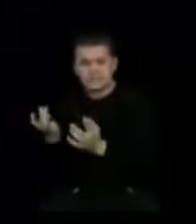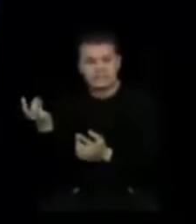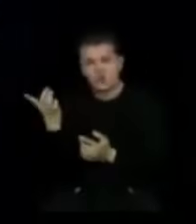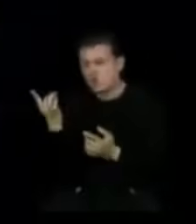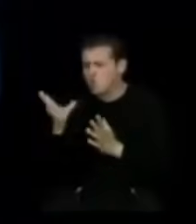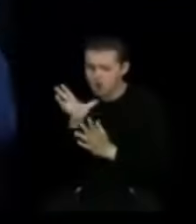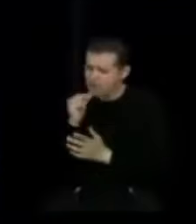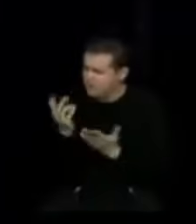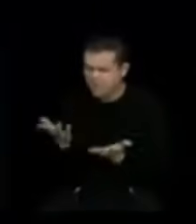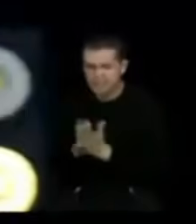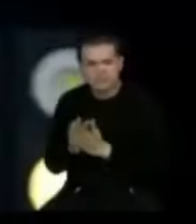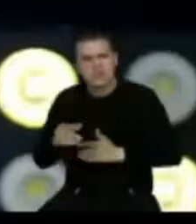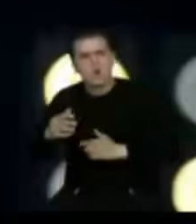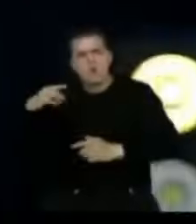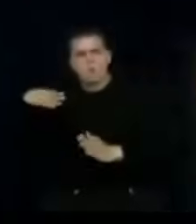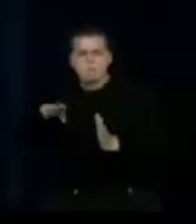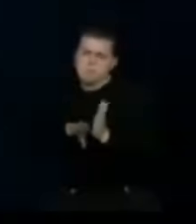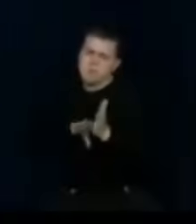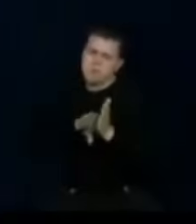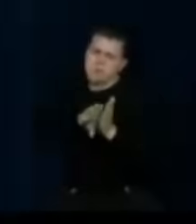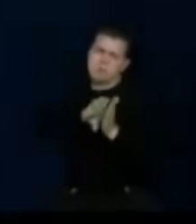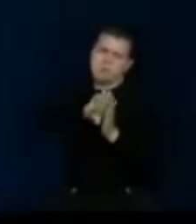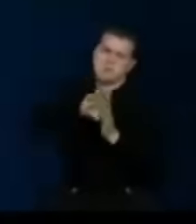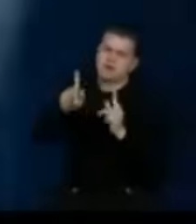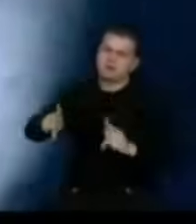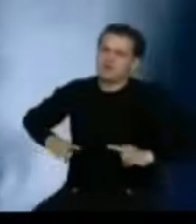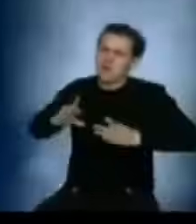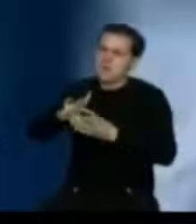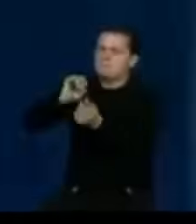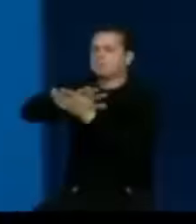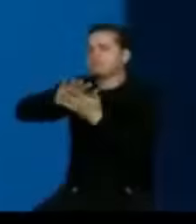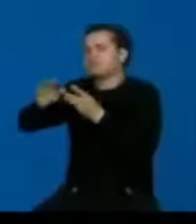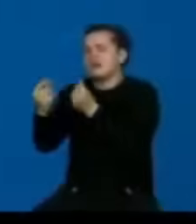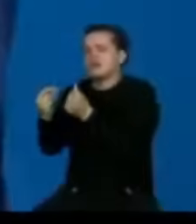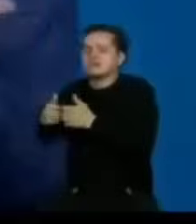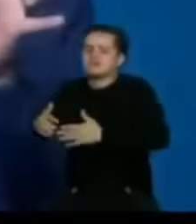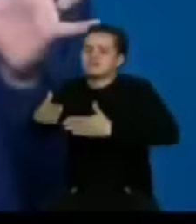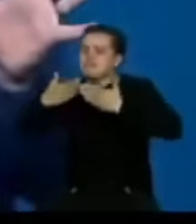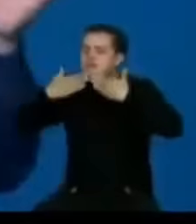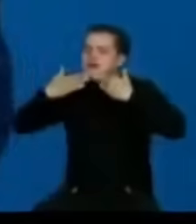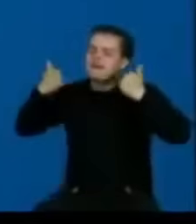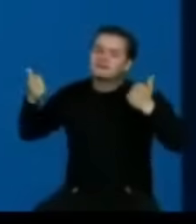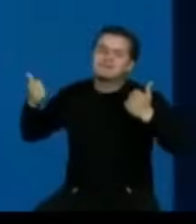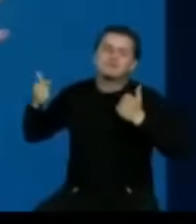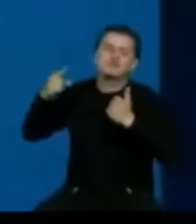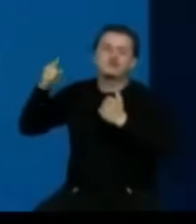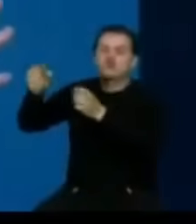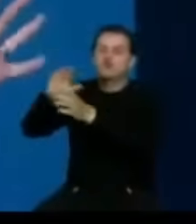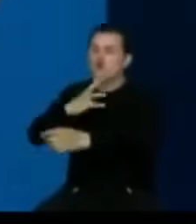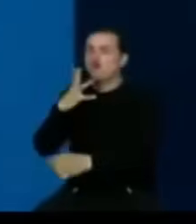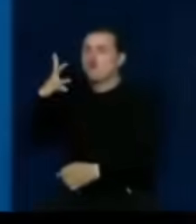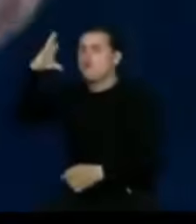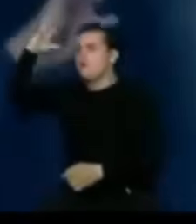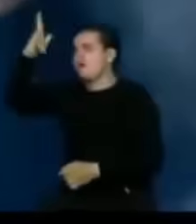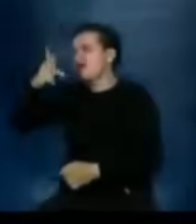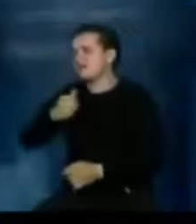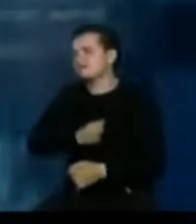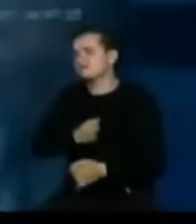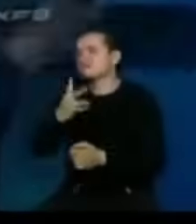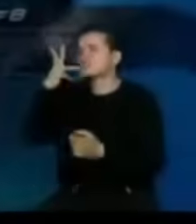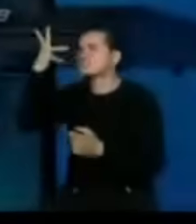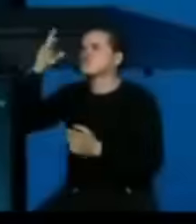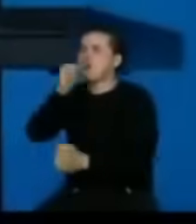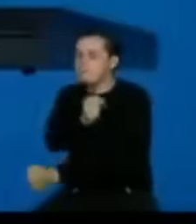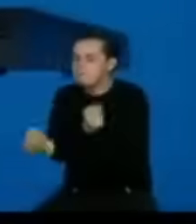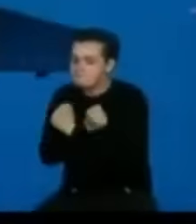dolor. Pasaremos una eternidad en su presencia, disfrutando de su favor, disfrutando